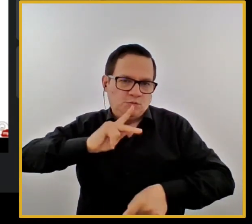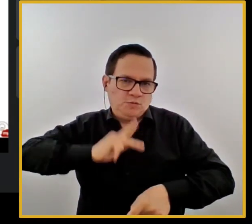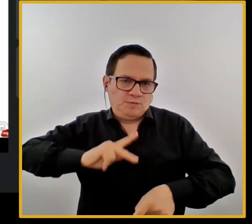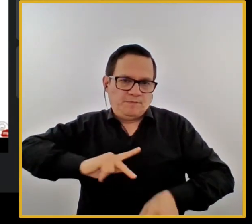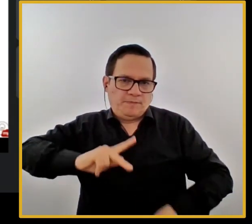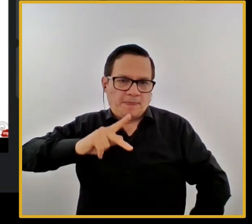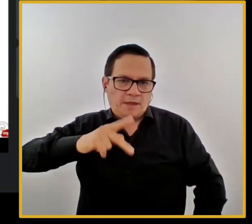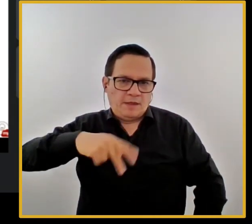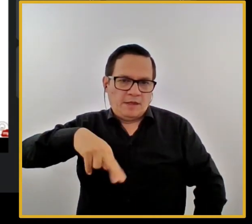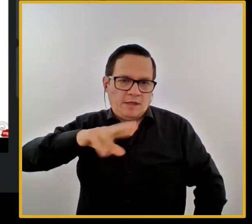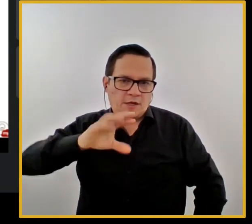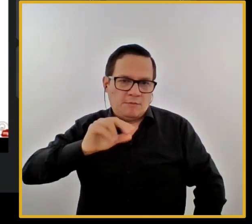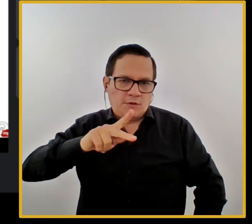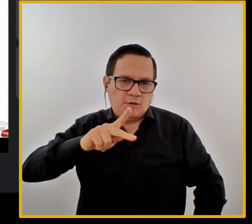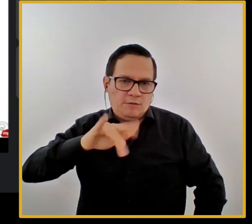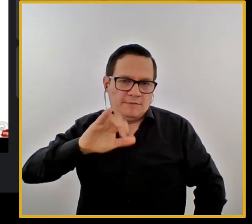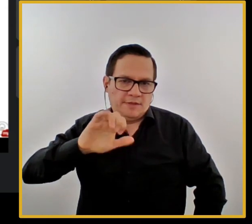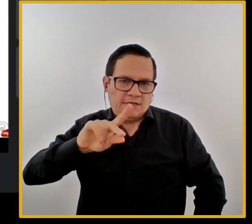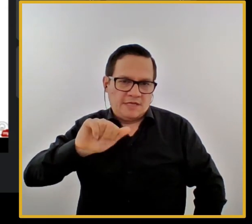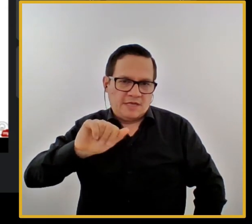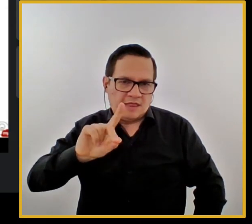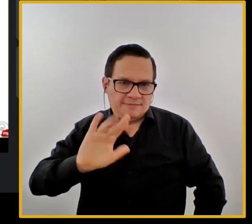Entonces ahí pasa como exponente.